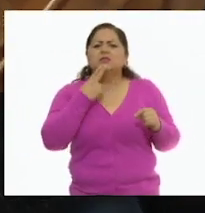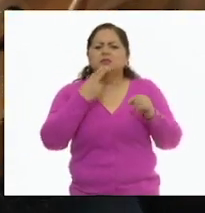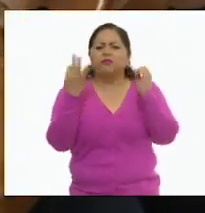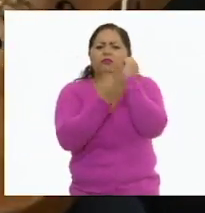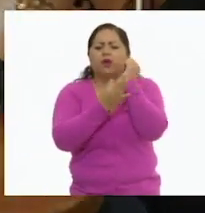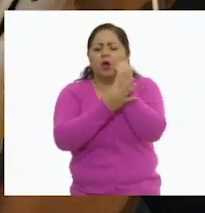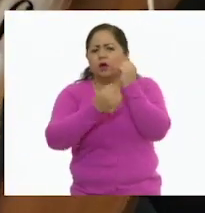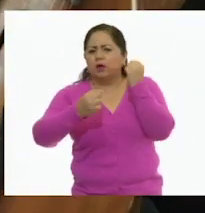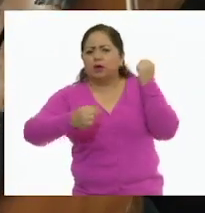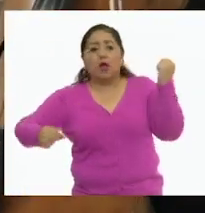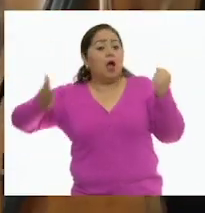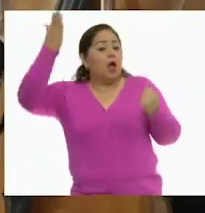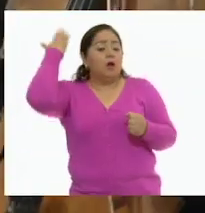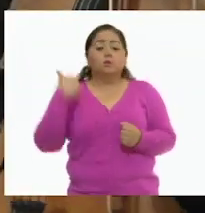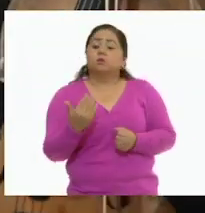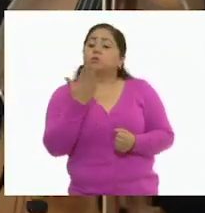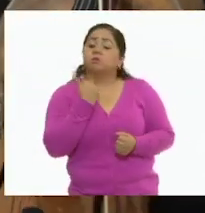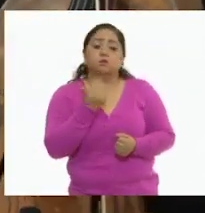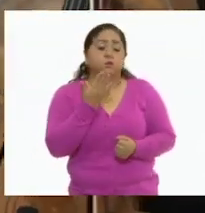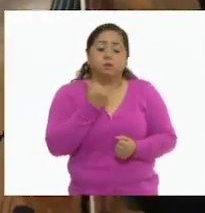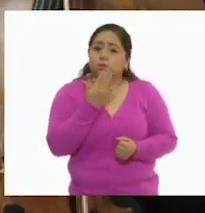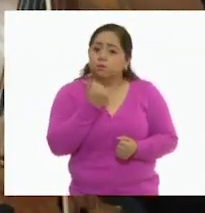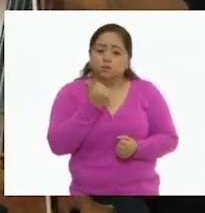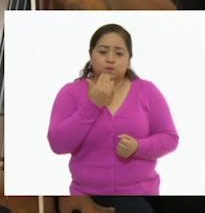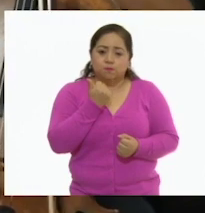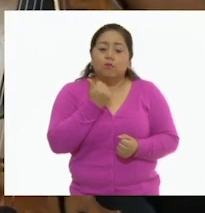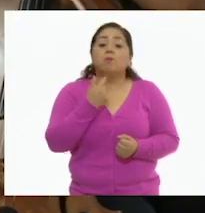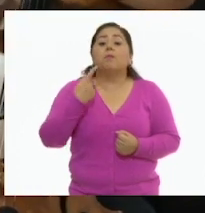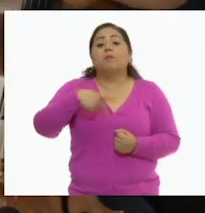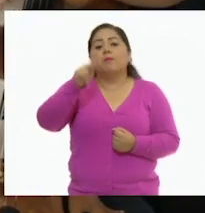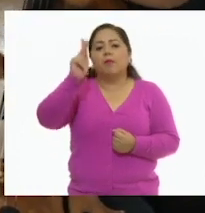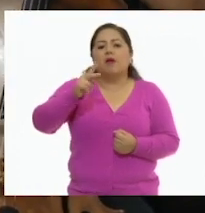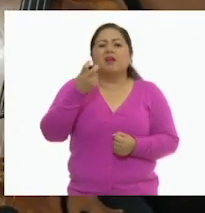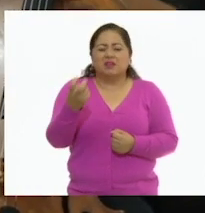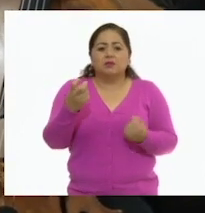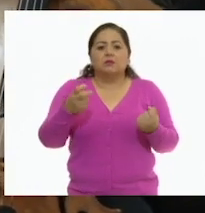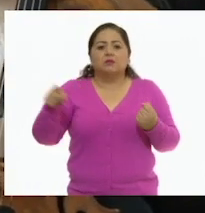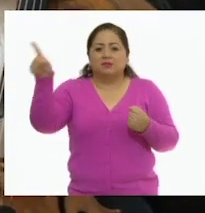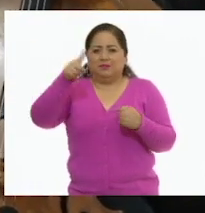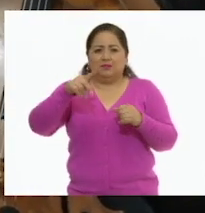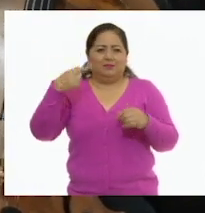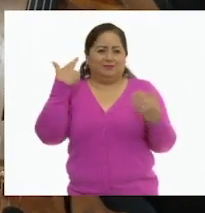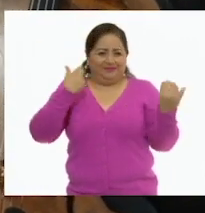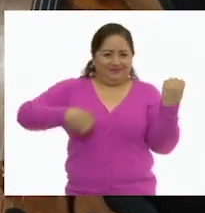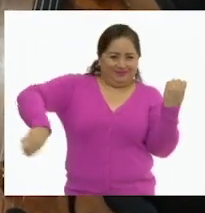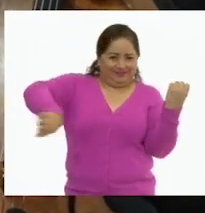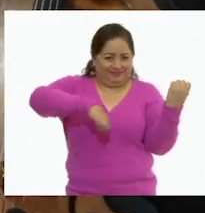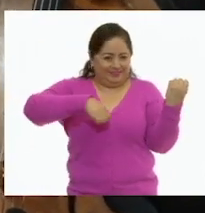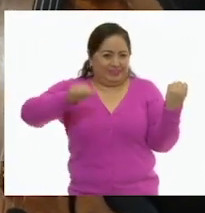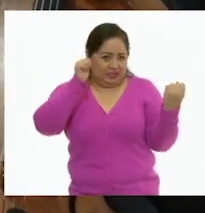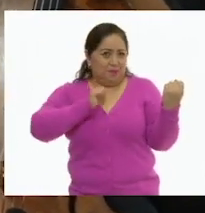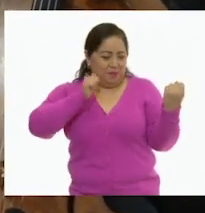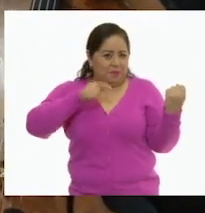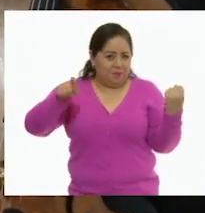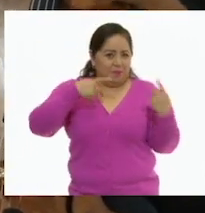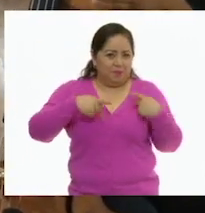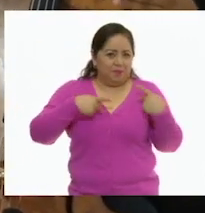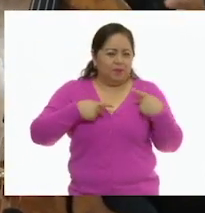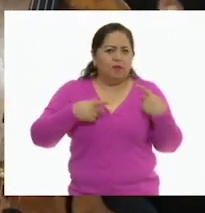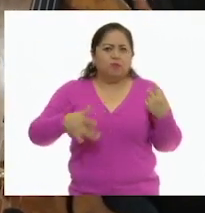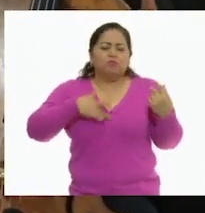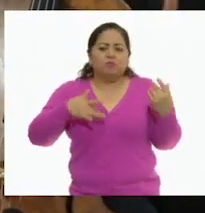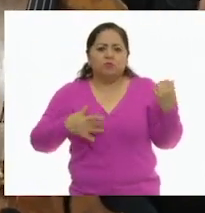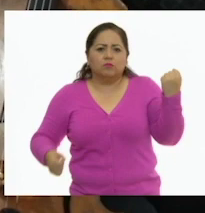metal no existía, lo cual provocaba que los intérpretes de este instrumento lo